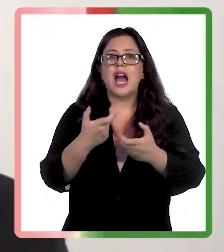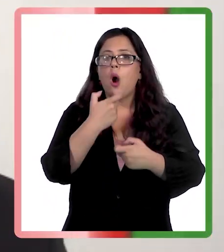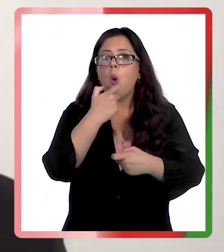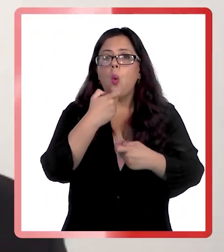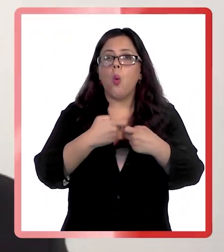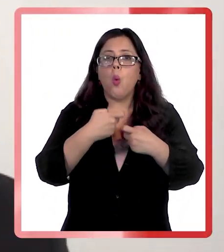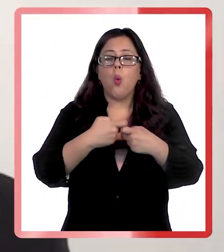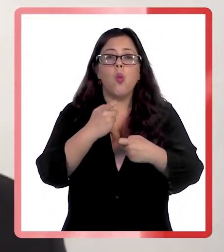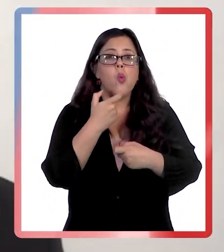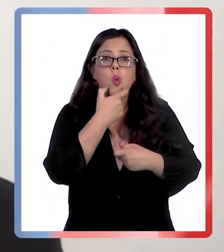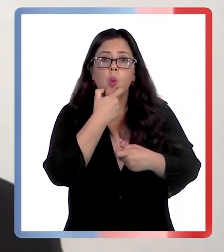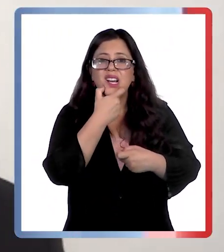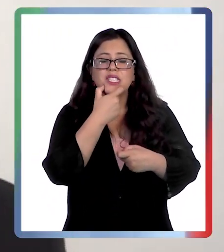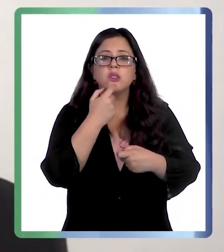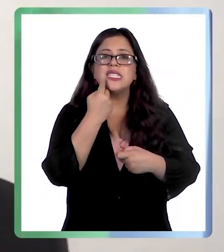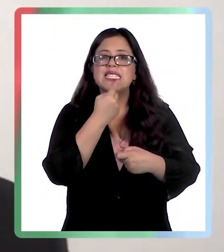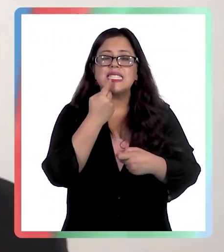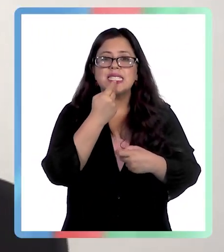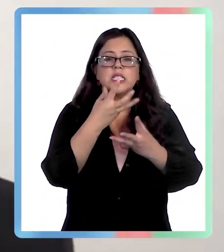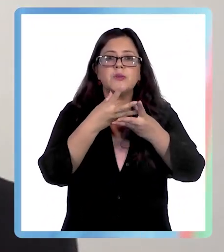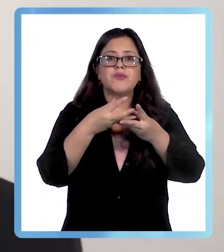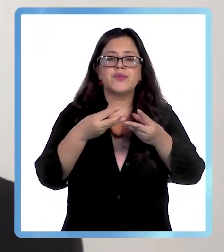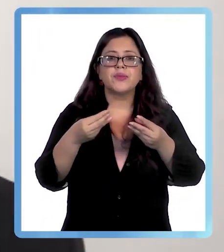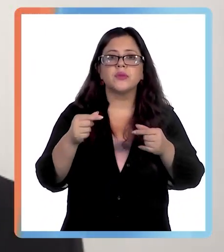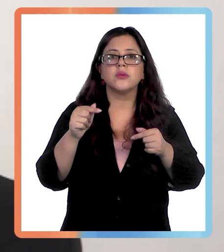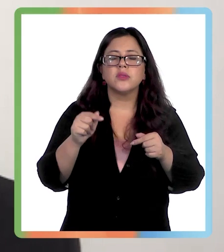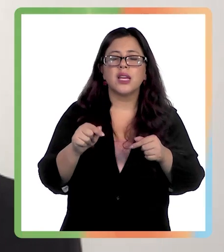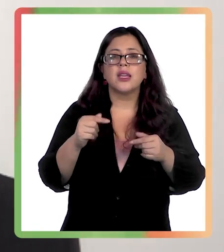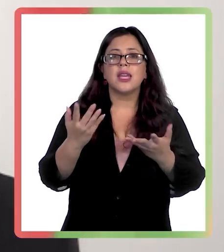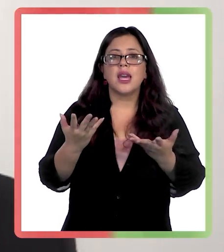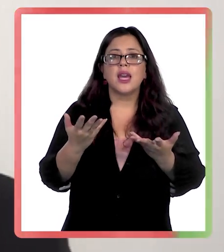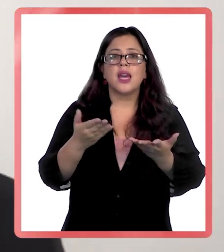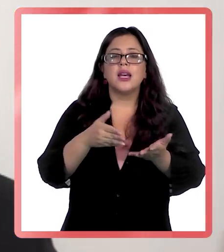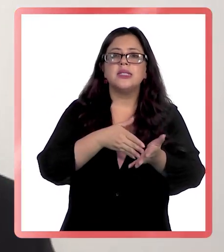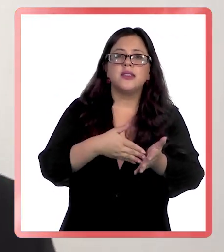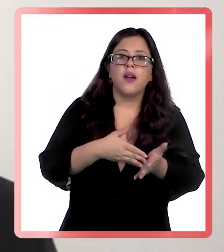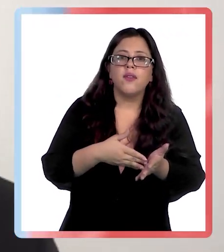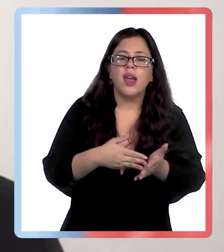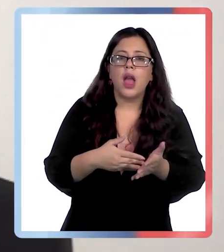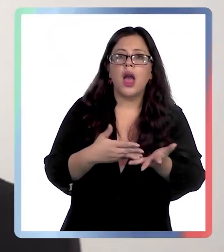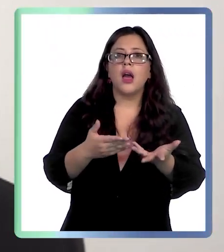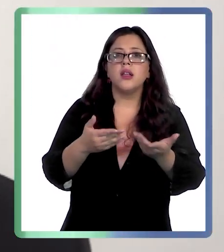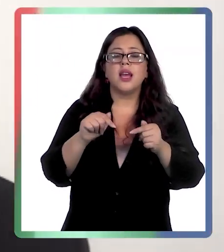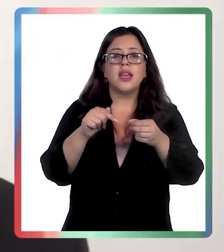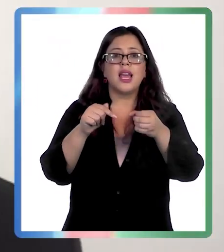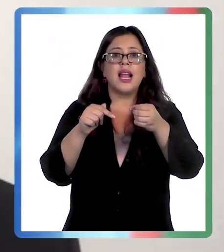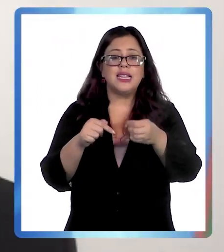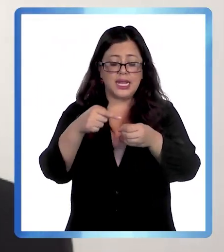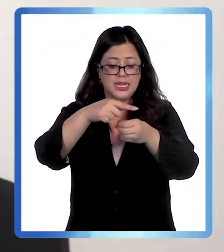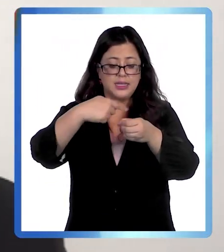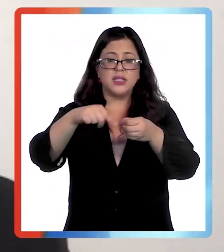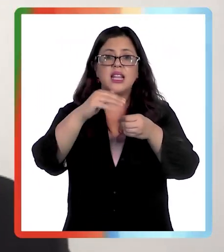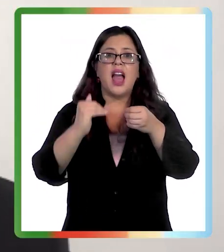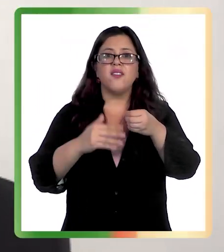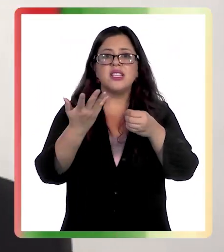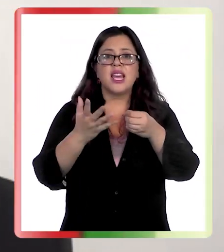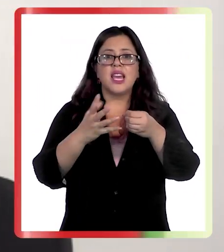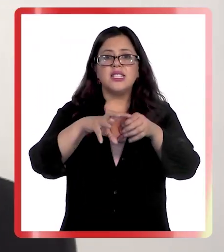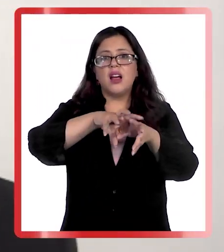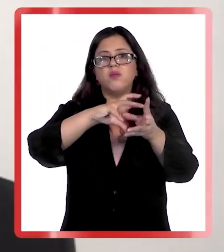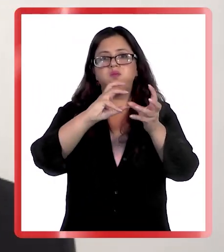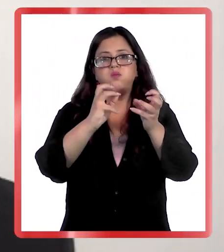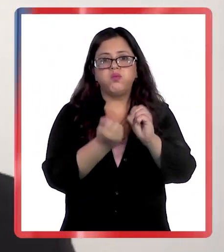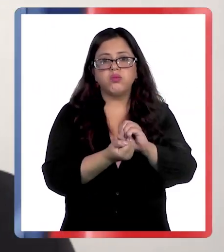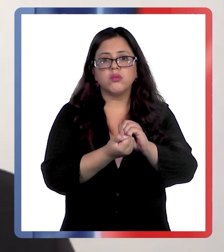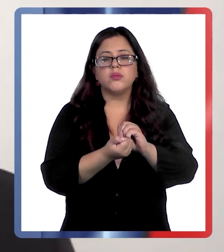del Hueso y produce Por ende movilidad dentaria y el diente a final básicamente termina muchas veces